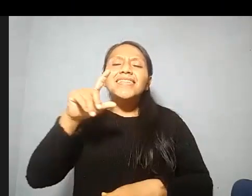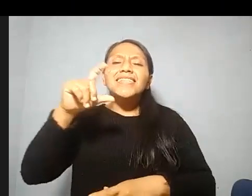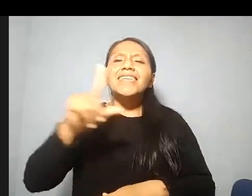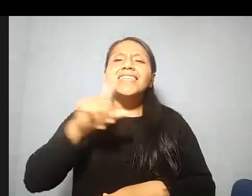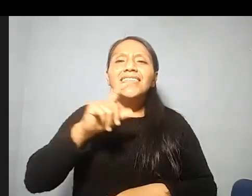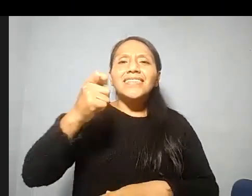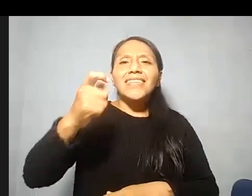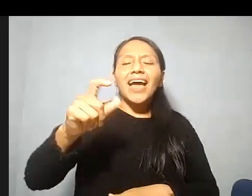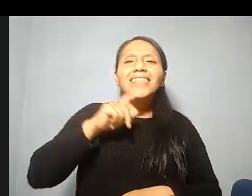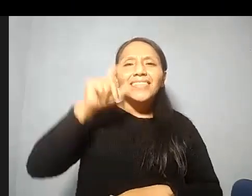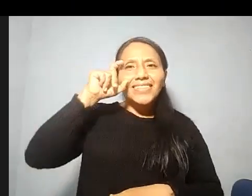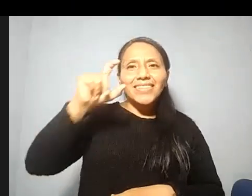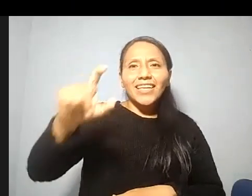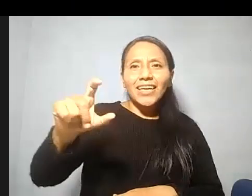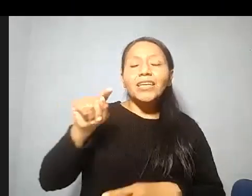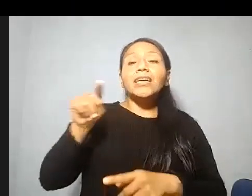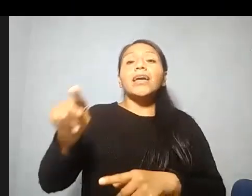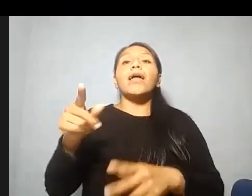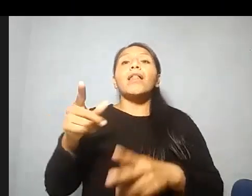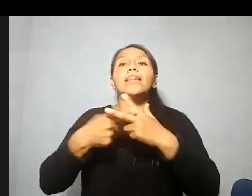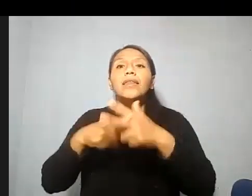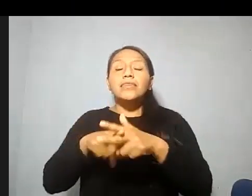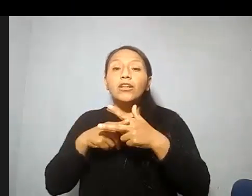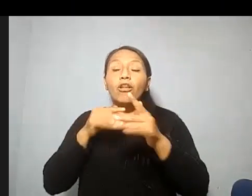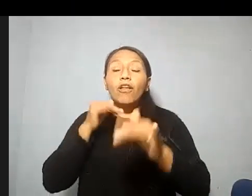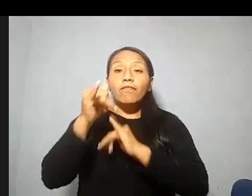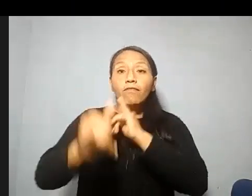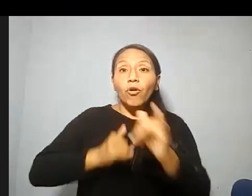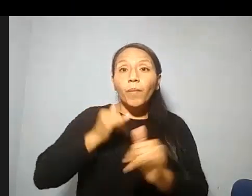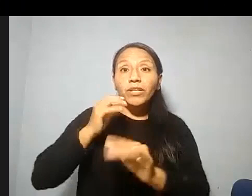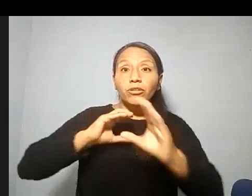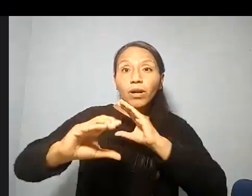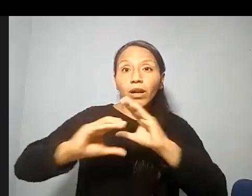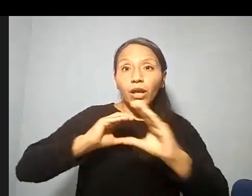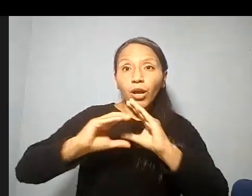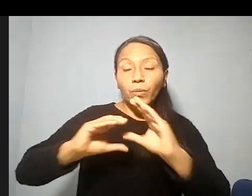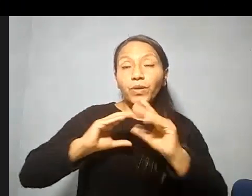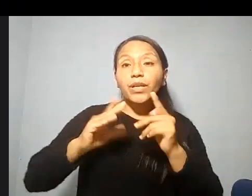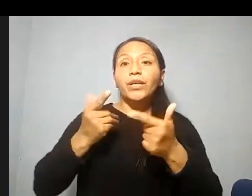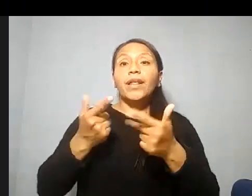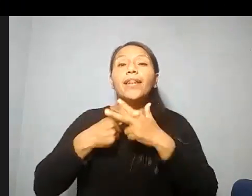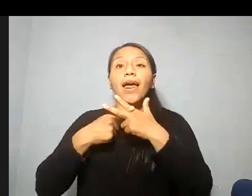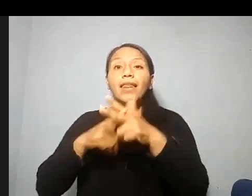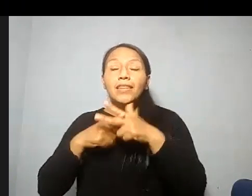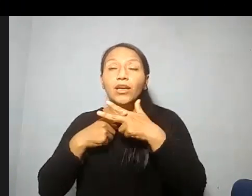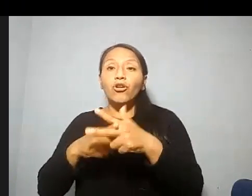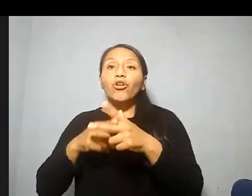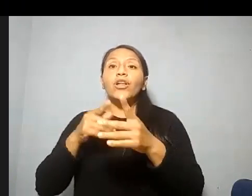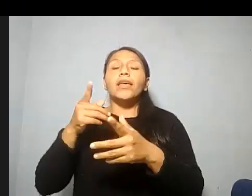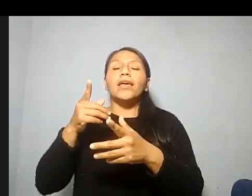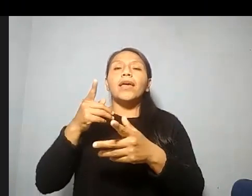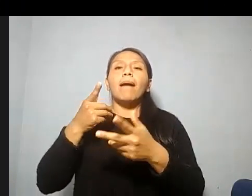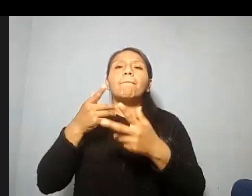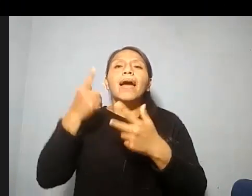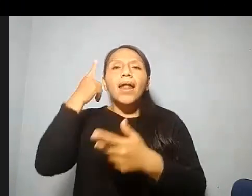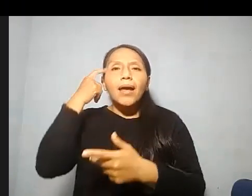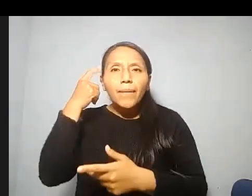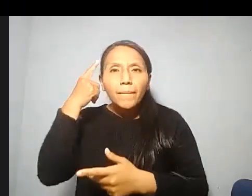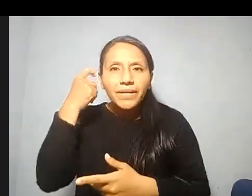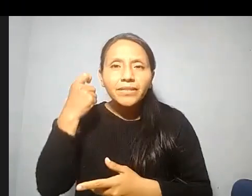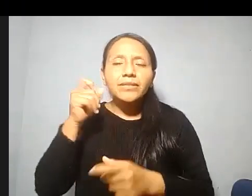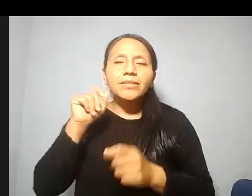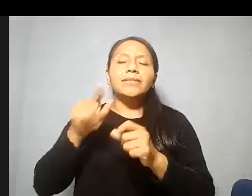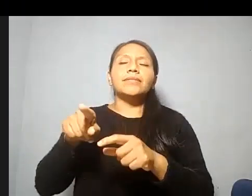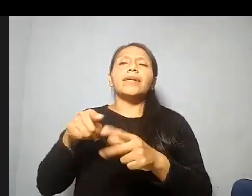las tecnologías para la información y las comunicaciones, las tecnologías para el aprendizaje